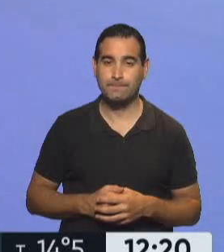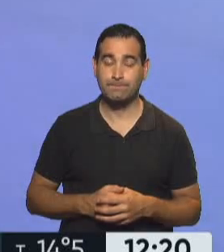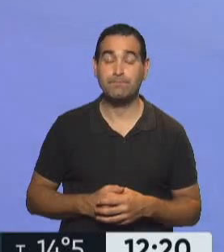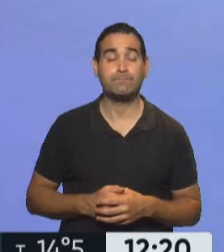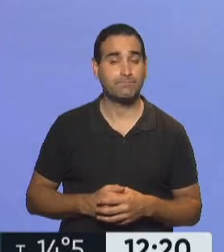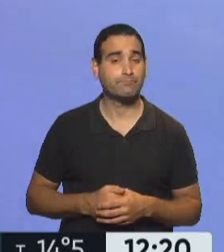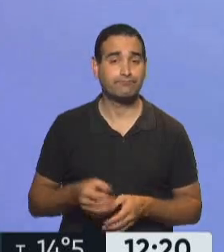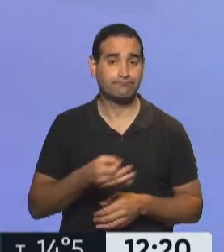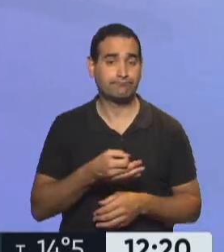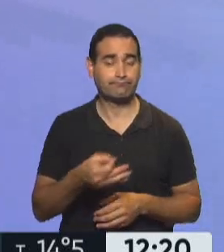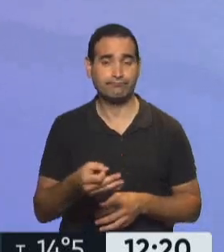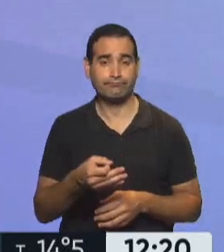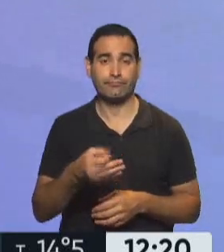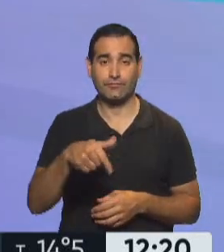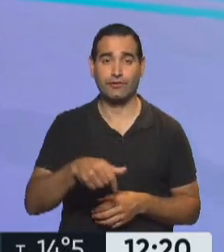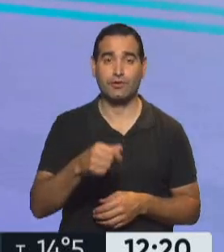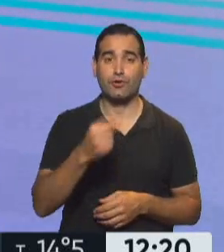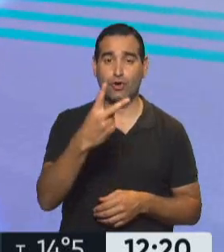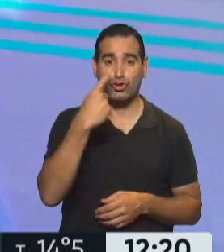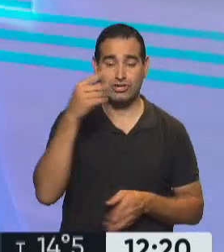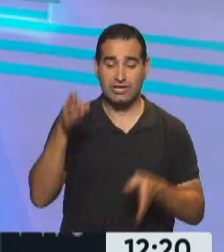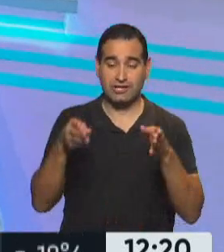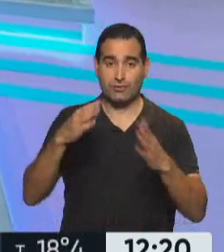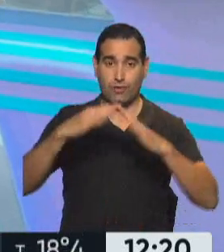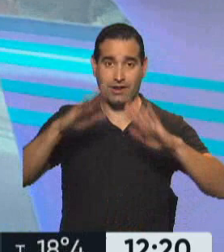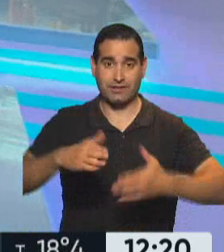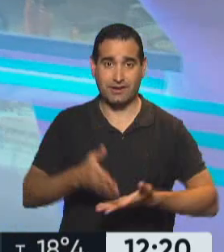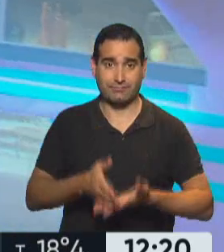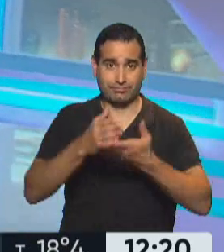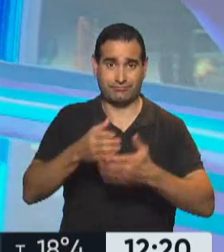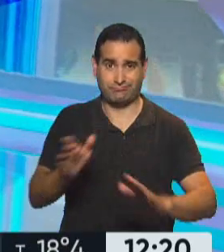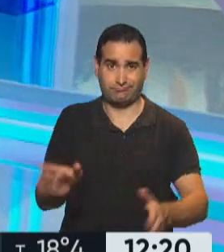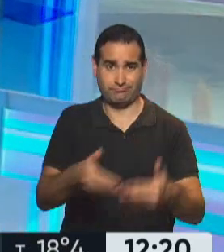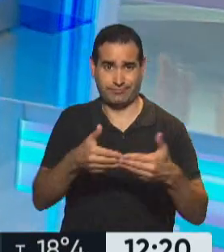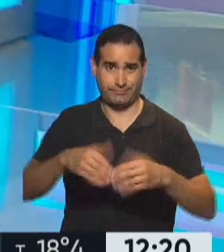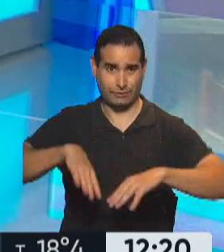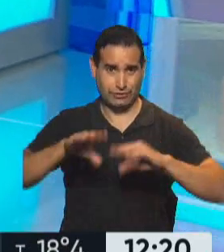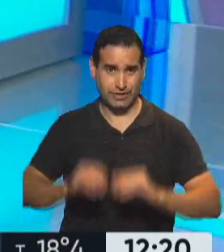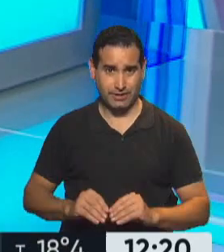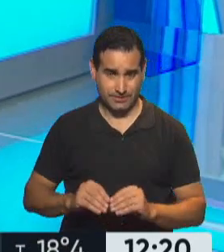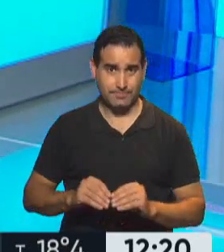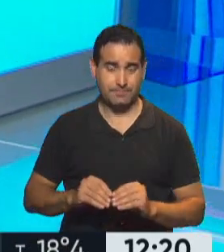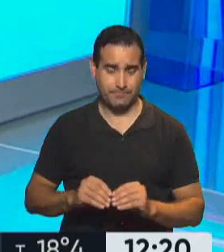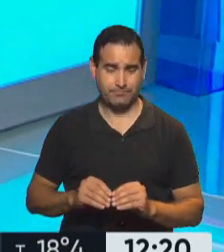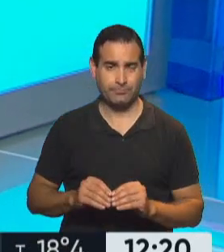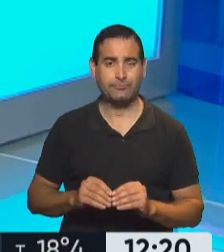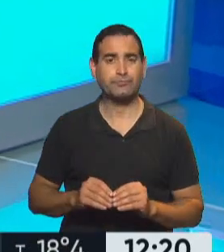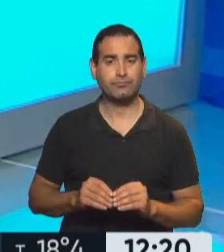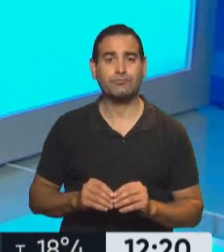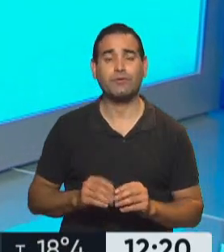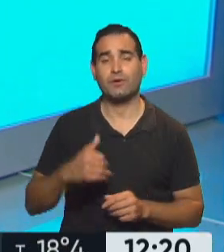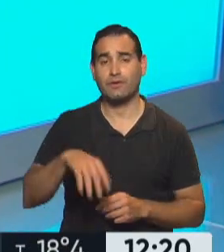Y precisamente a propósito de estas 48 horas de confinamiento que rigen en las zonas de alarma o de alerta epidemiológica, va a